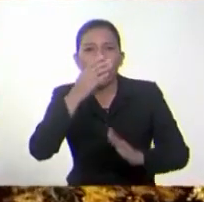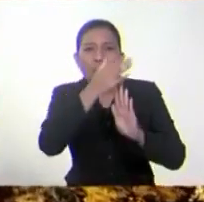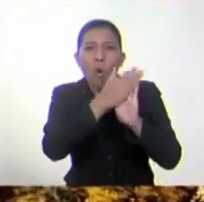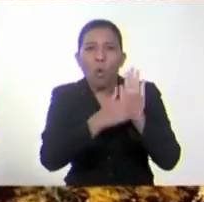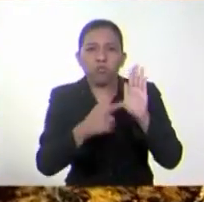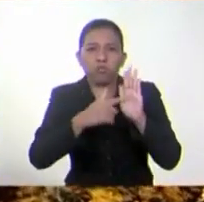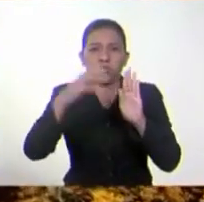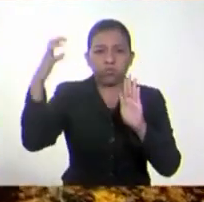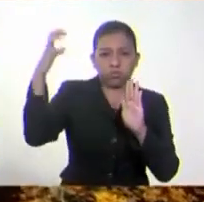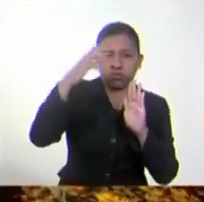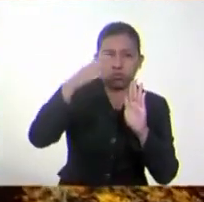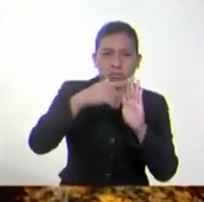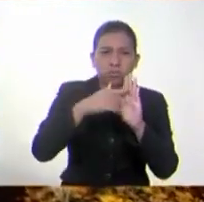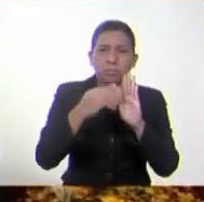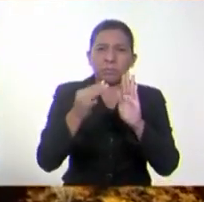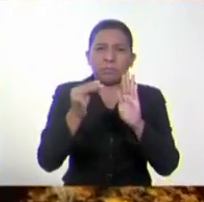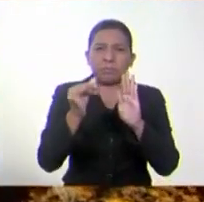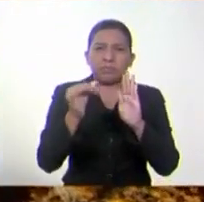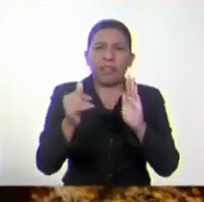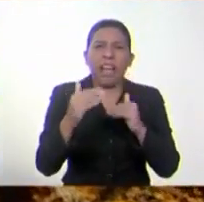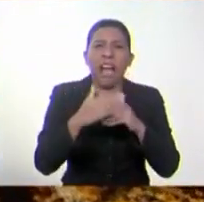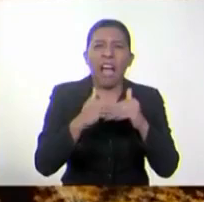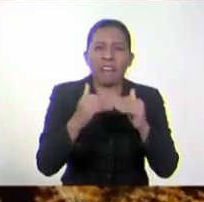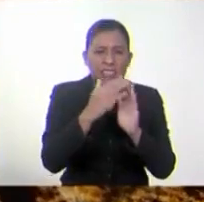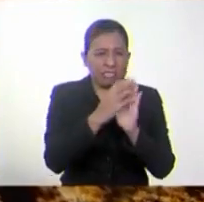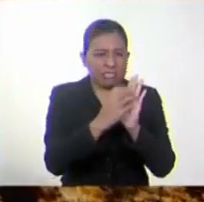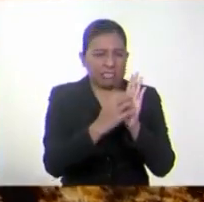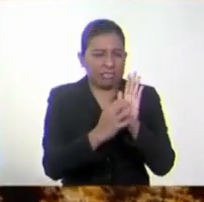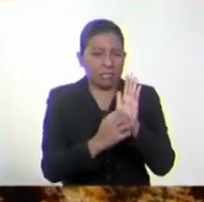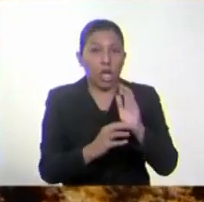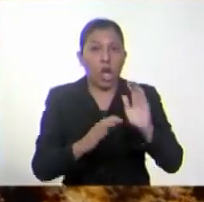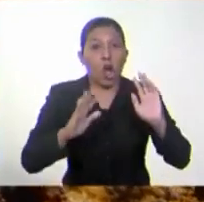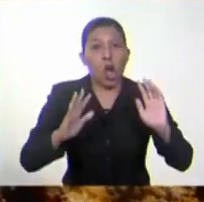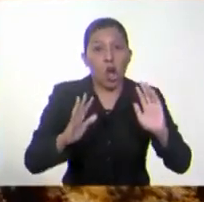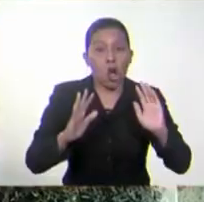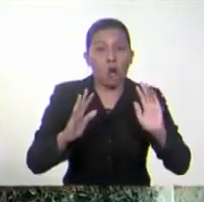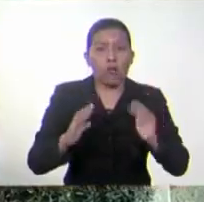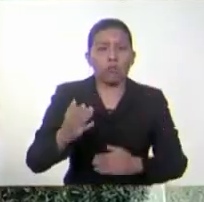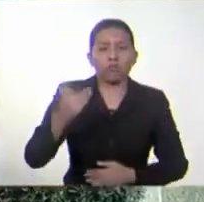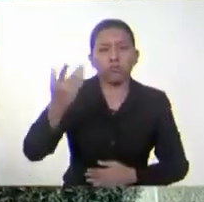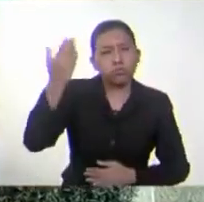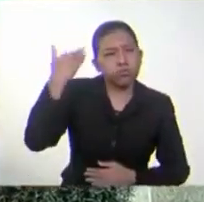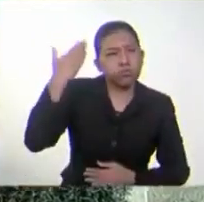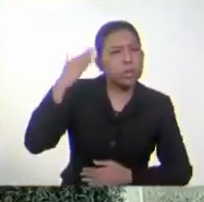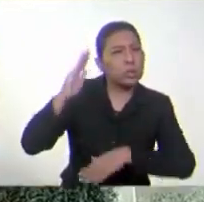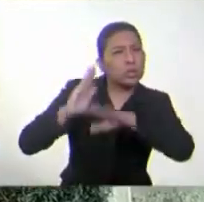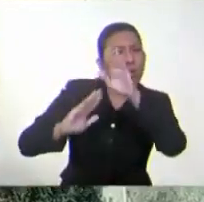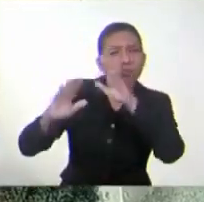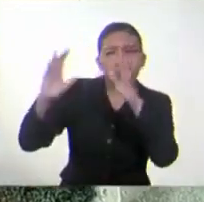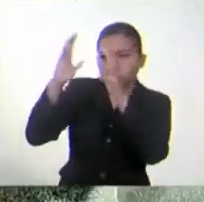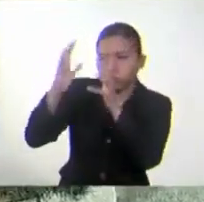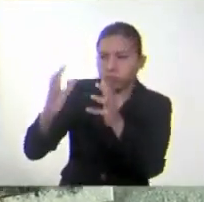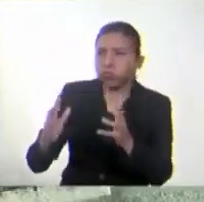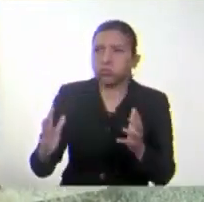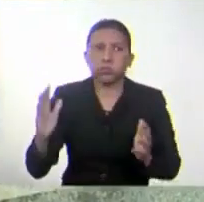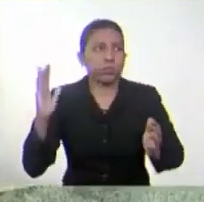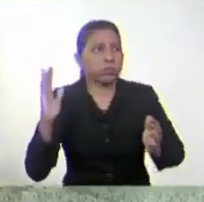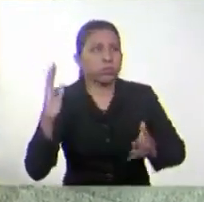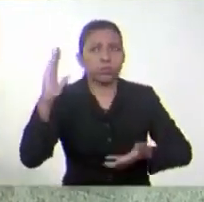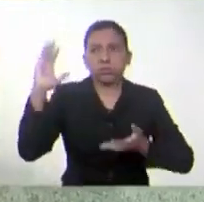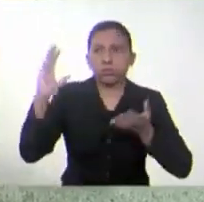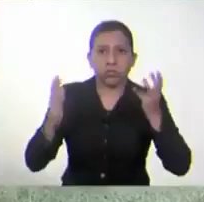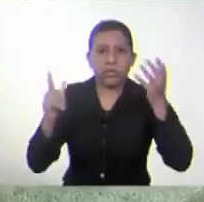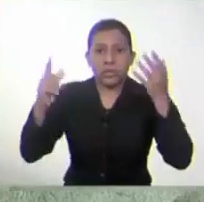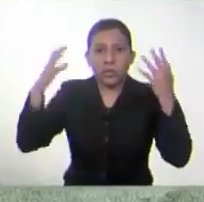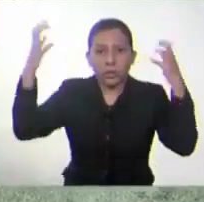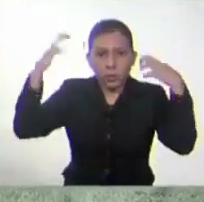los monumentos. El mármol es carbonato de calcio, los cuales formando sulfato de calcio soluble